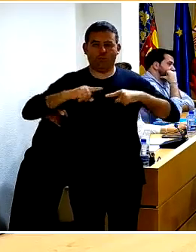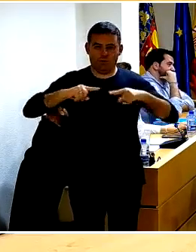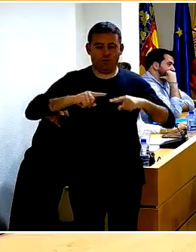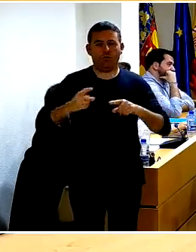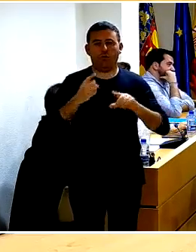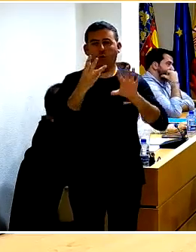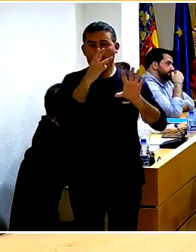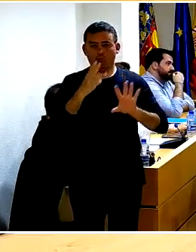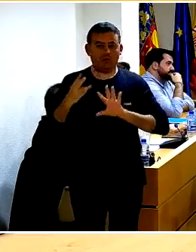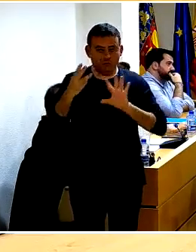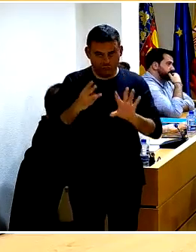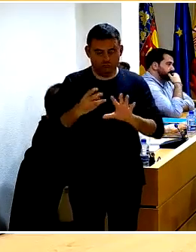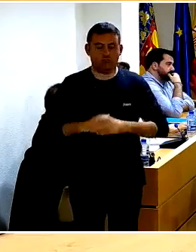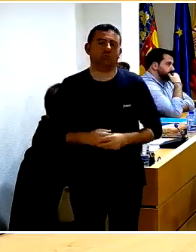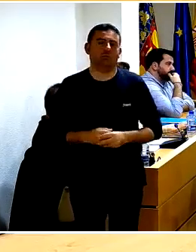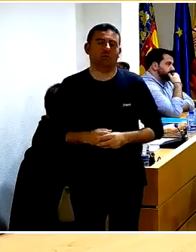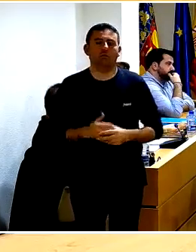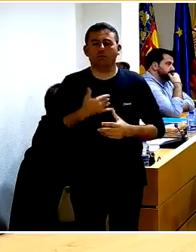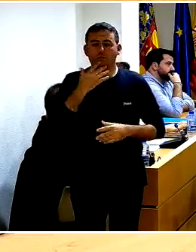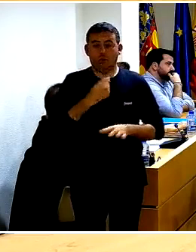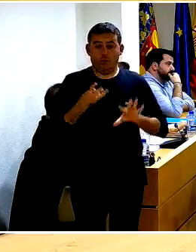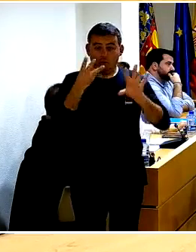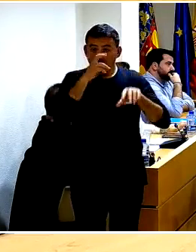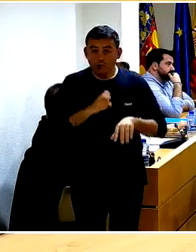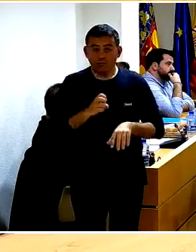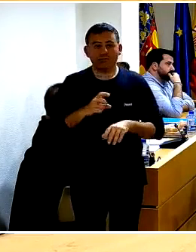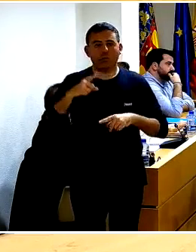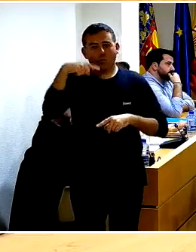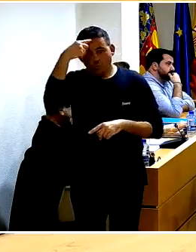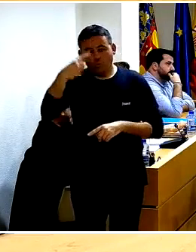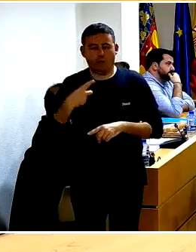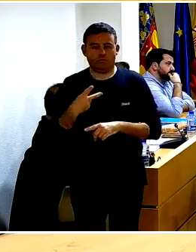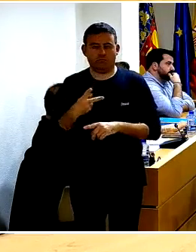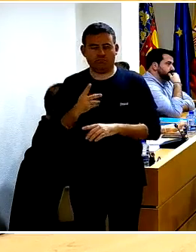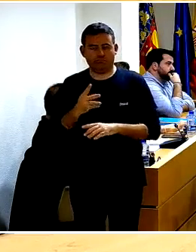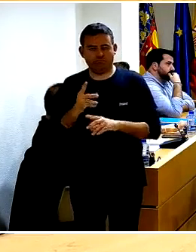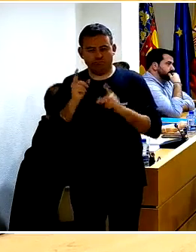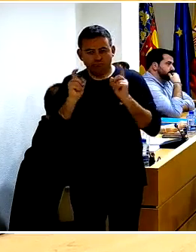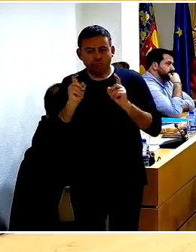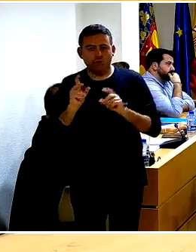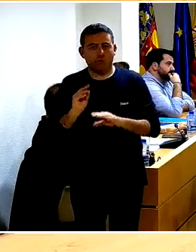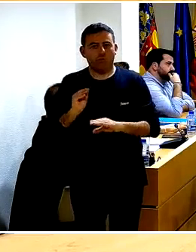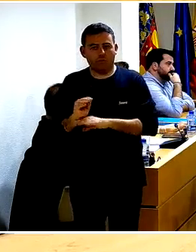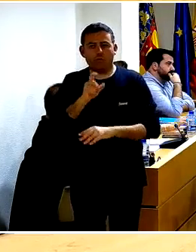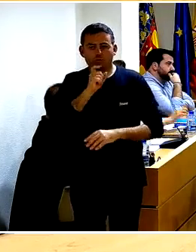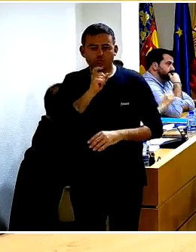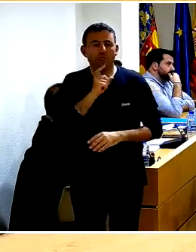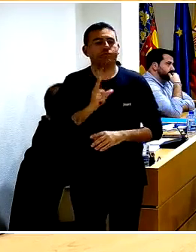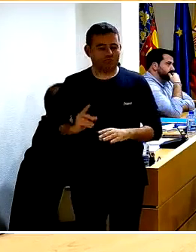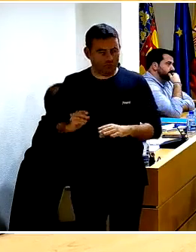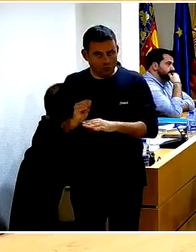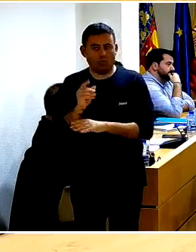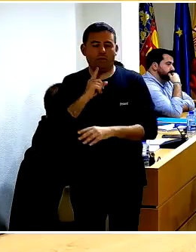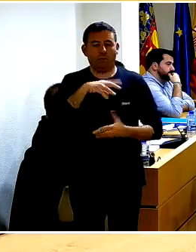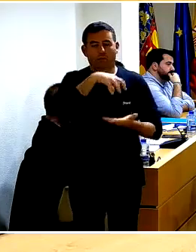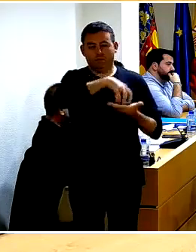cultura, se invirtió, por ejemplo, en un instituto y 3 colegios nuevos: el Instituto Andreu Alfaro, el Rosa Serrano, el Colegio Osías